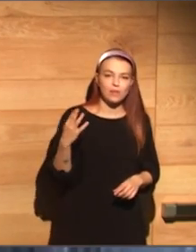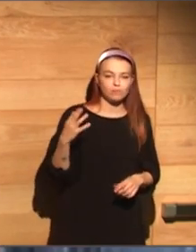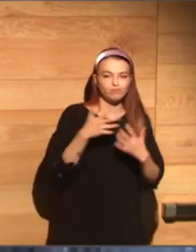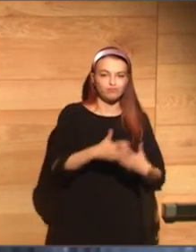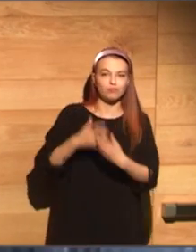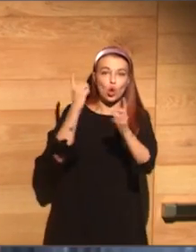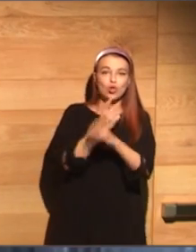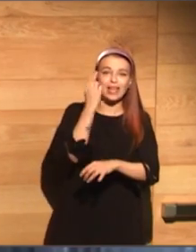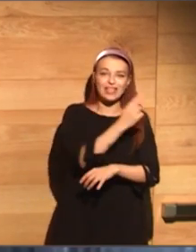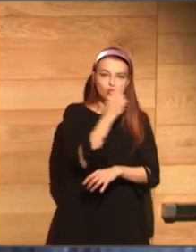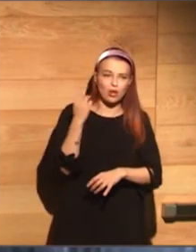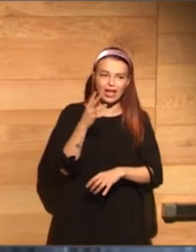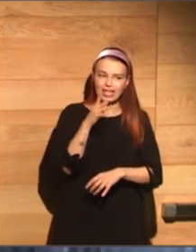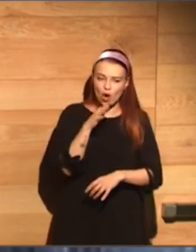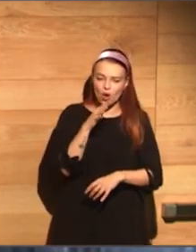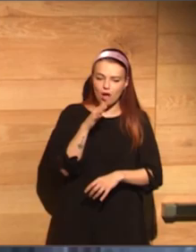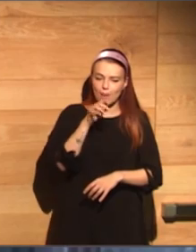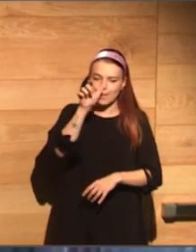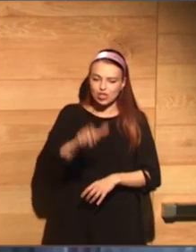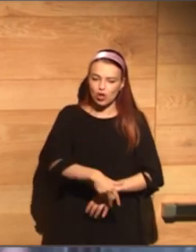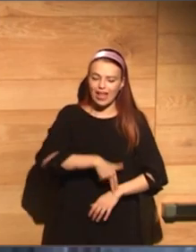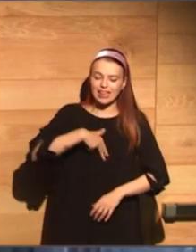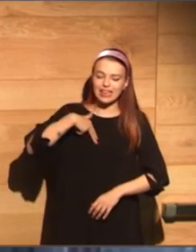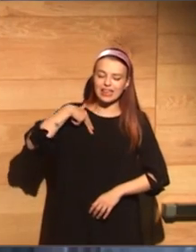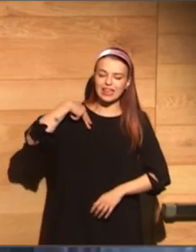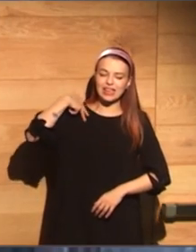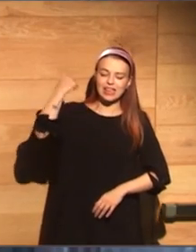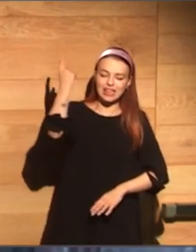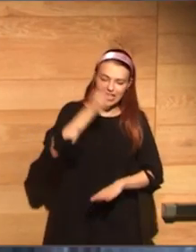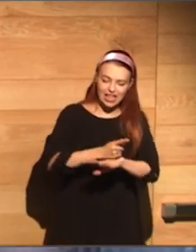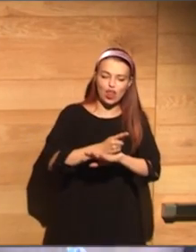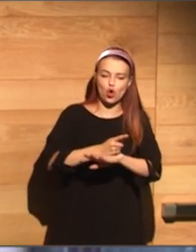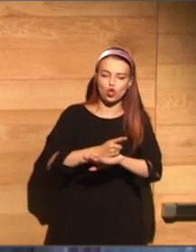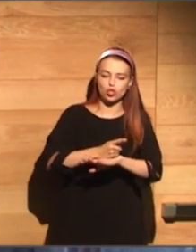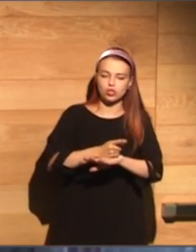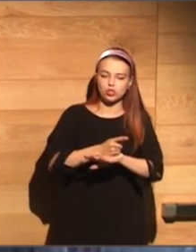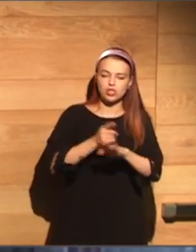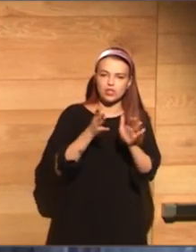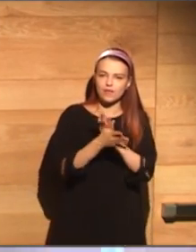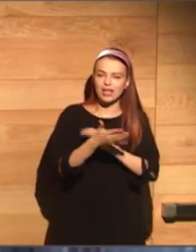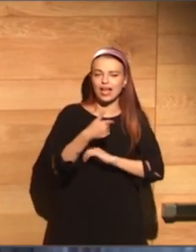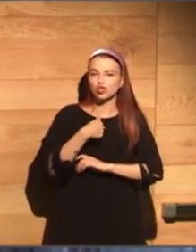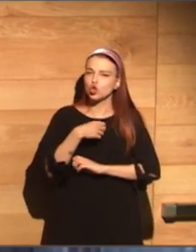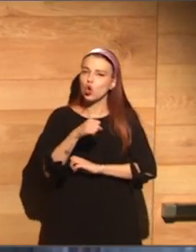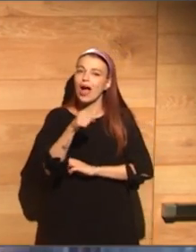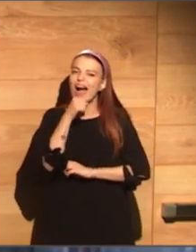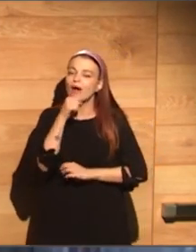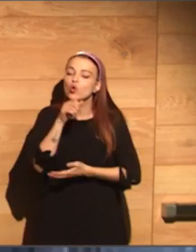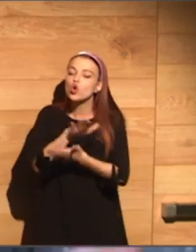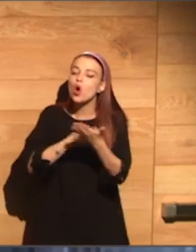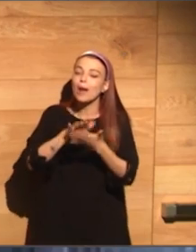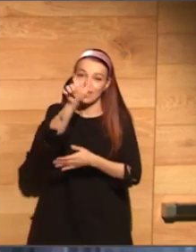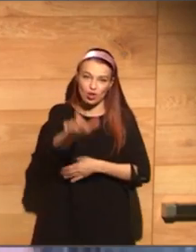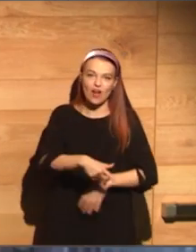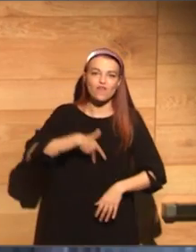es la propia familia del dictador, del régimen saliente, después de decirle, de tu abuelo no voy a hablar, pero voy a criticar el franquismo, voy a criticar lo que